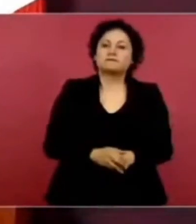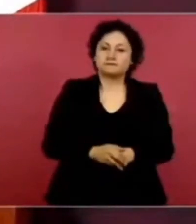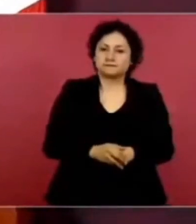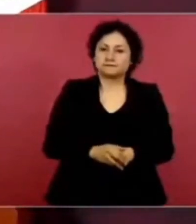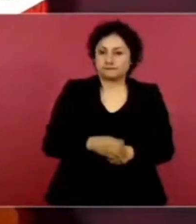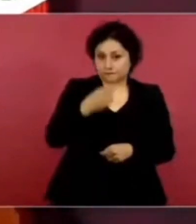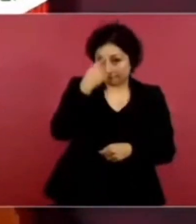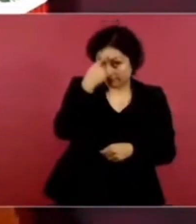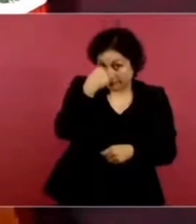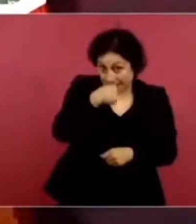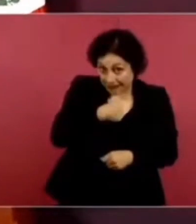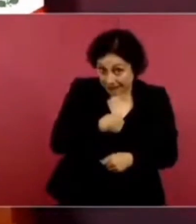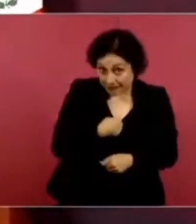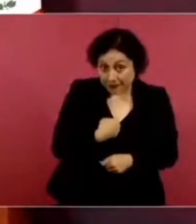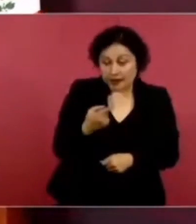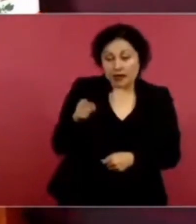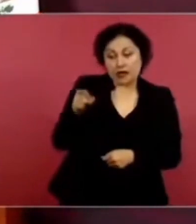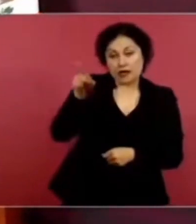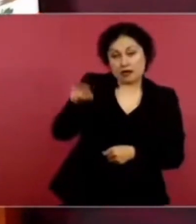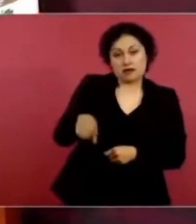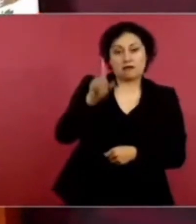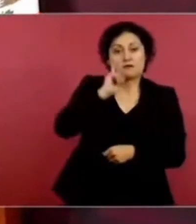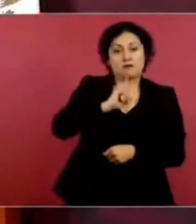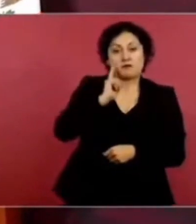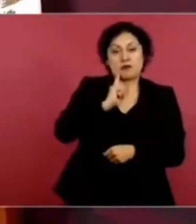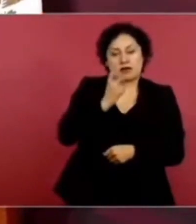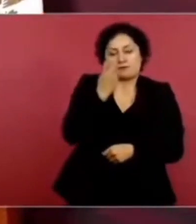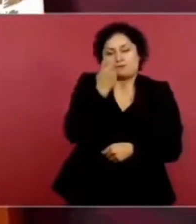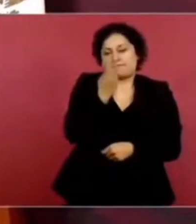el desempeño de Rocío Nález.